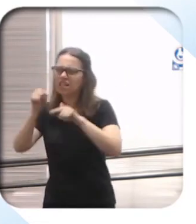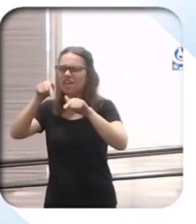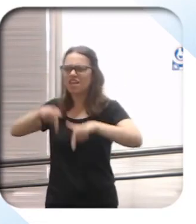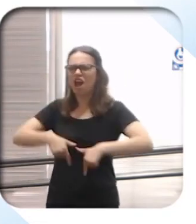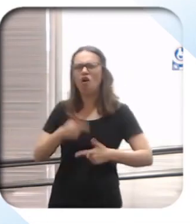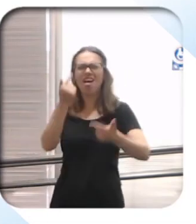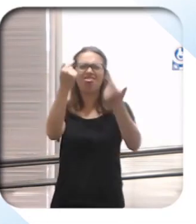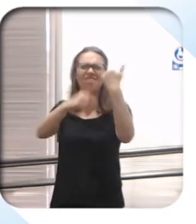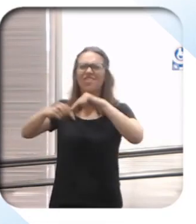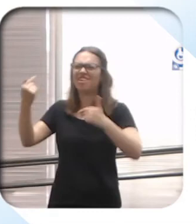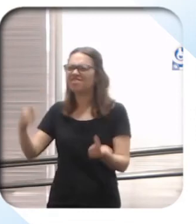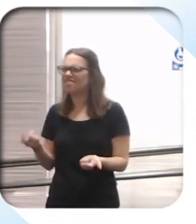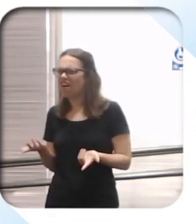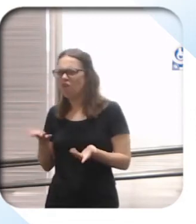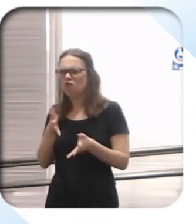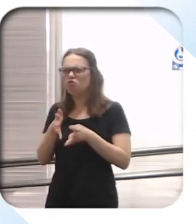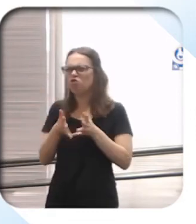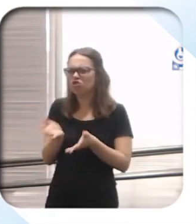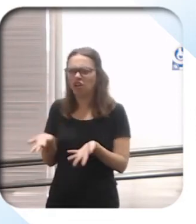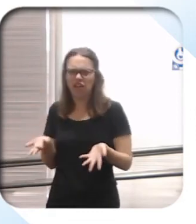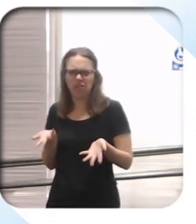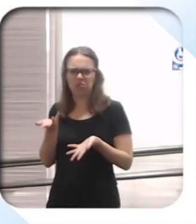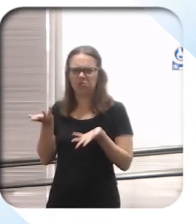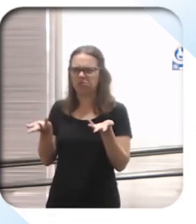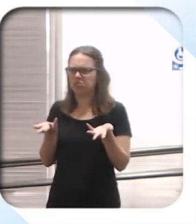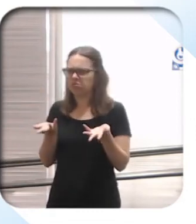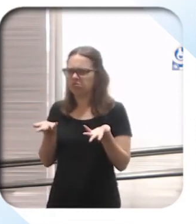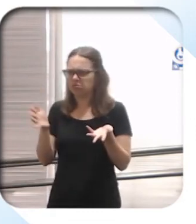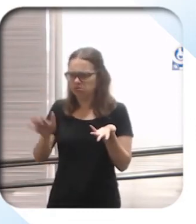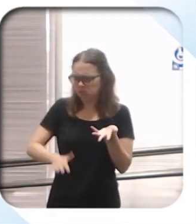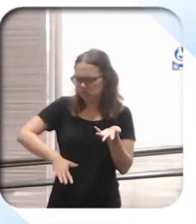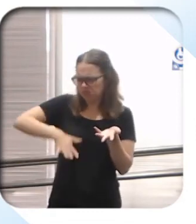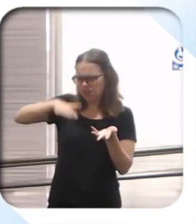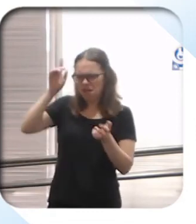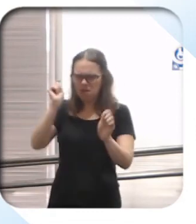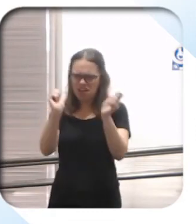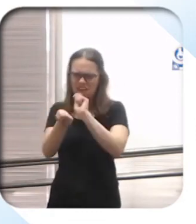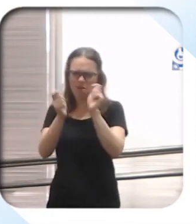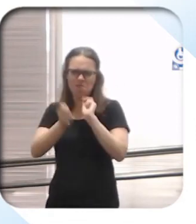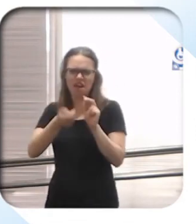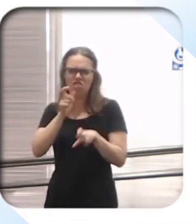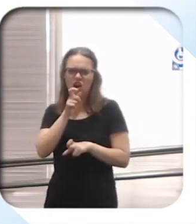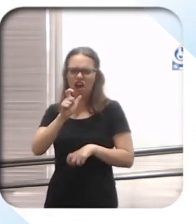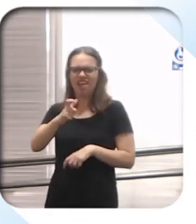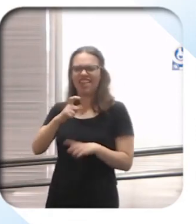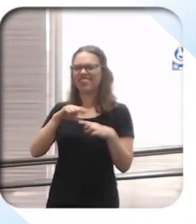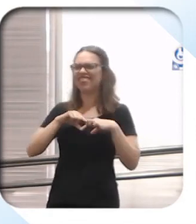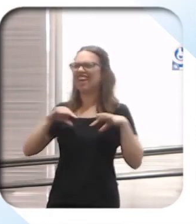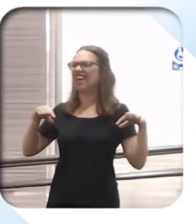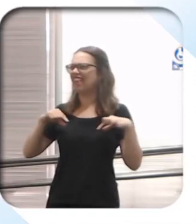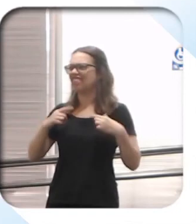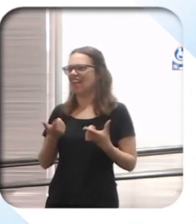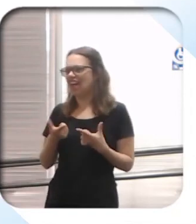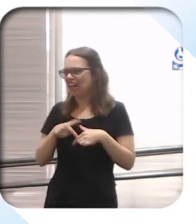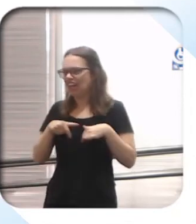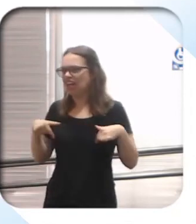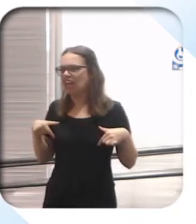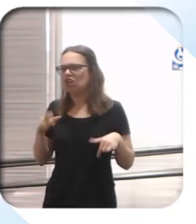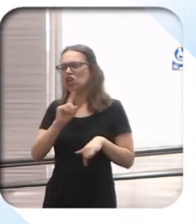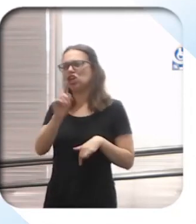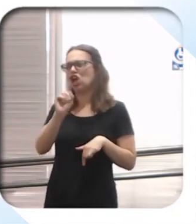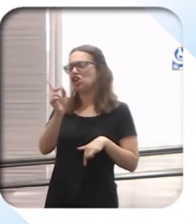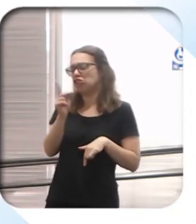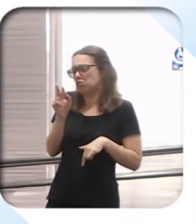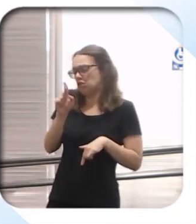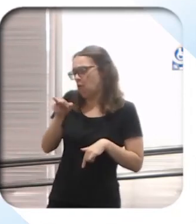una diversa funcional. Eso es bárbaro porque a lo largo de toda mi historia me fueron cambiando. No, sigue siendo la misma. El